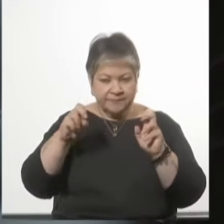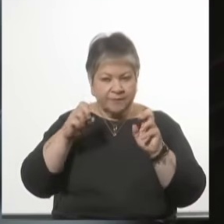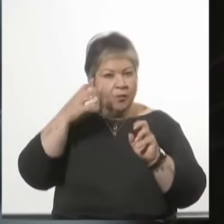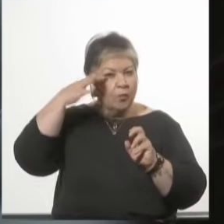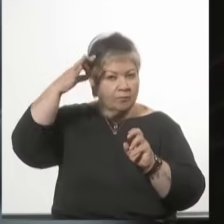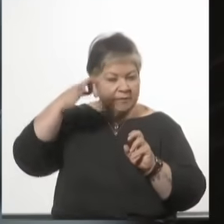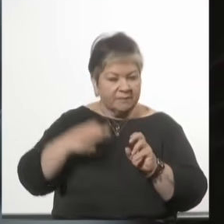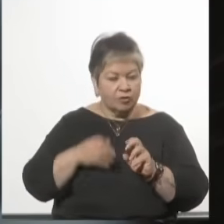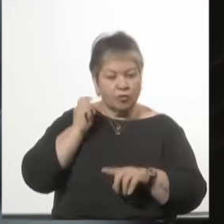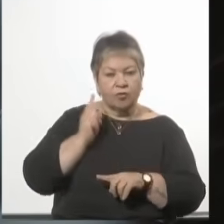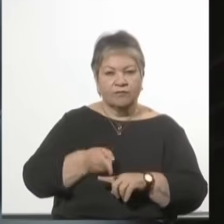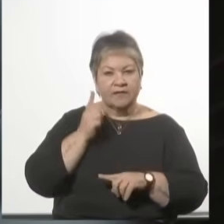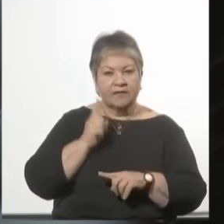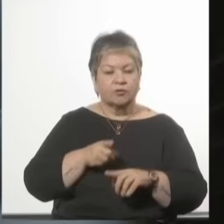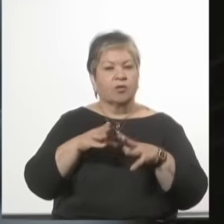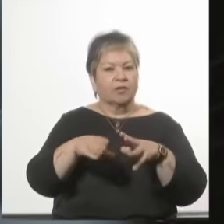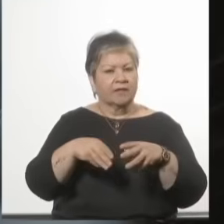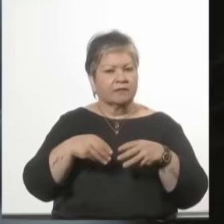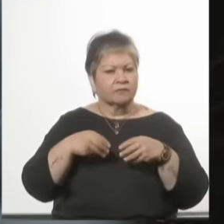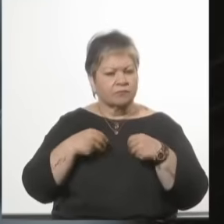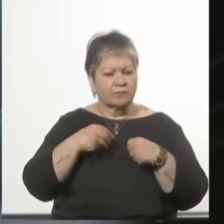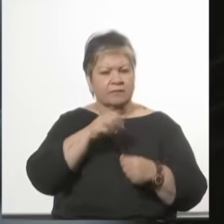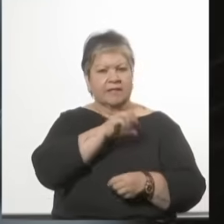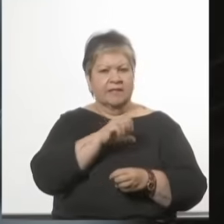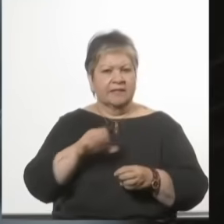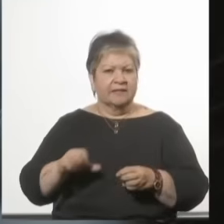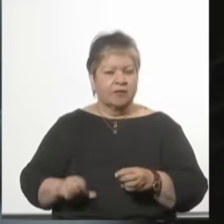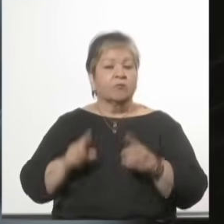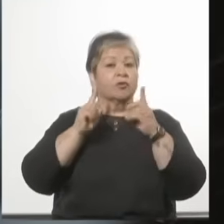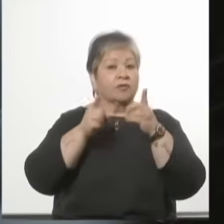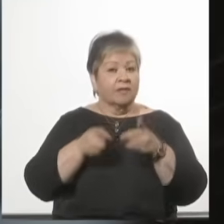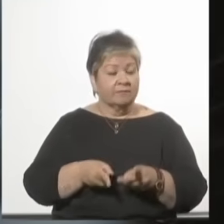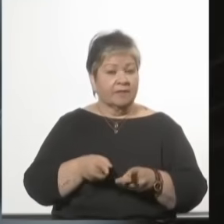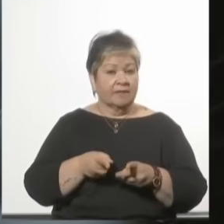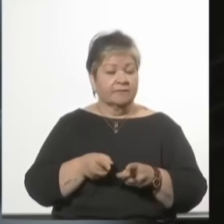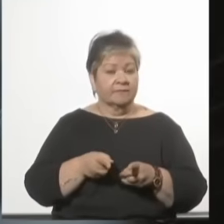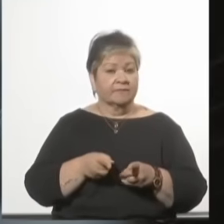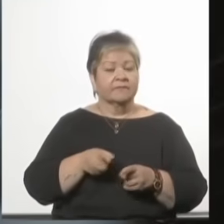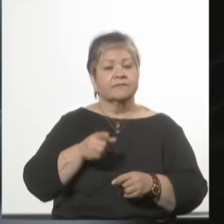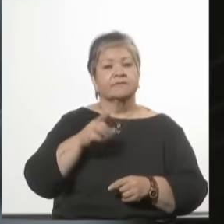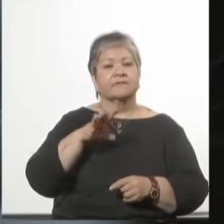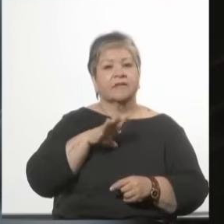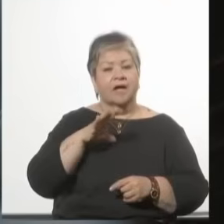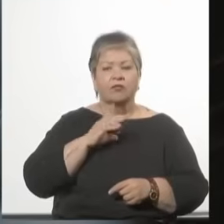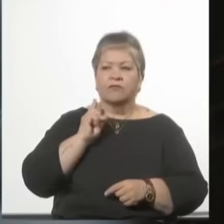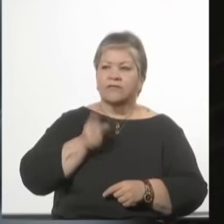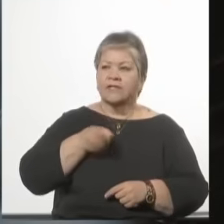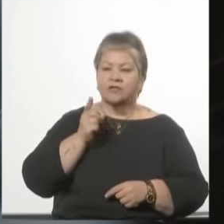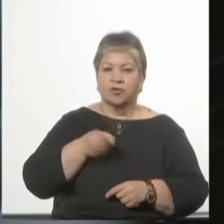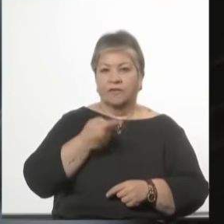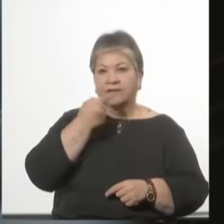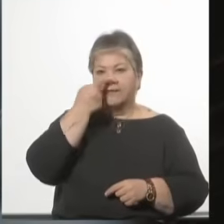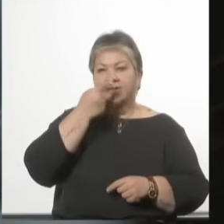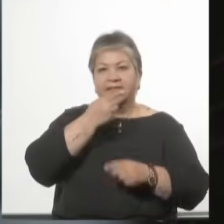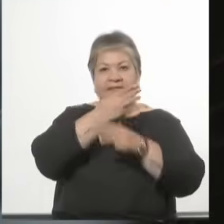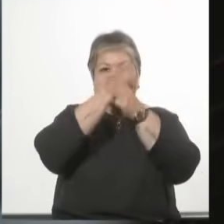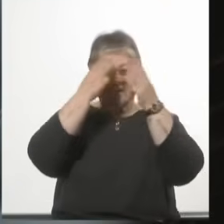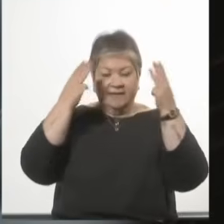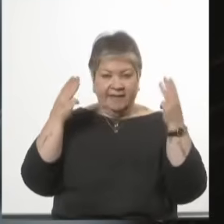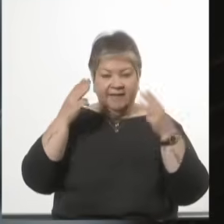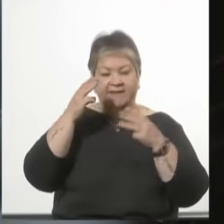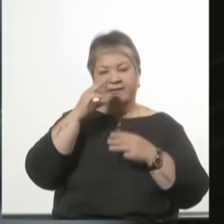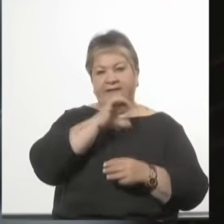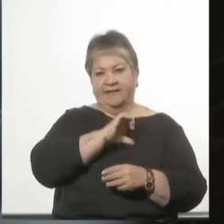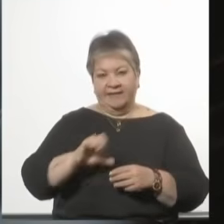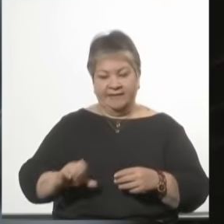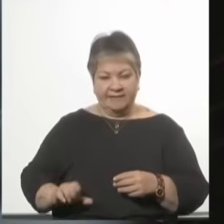de las obligaciones asumidas por el Estado, pero también está obligada, en defensa de los intereses nacionales, a ser